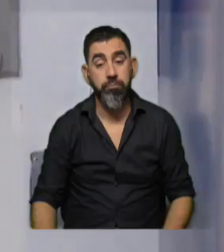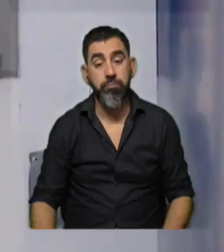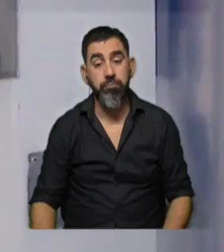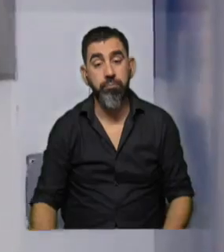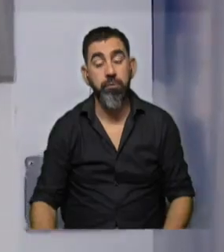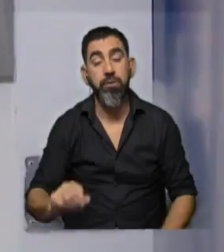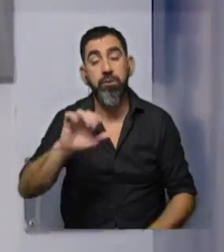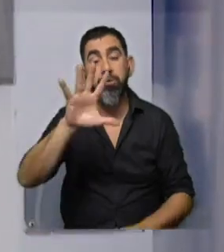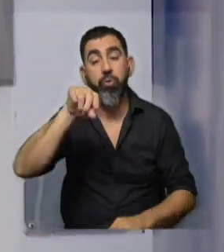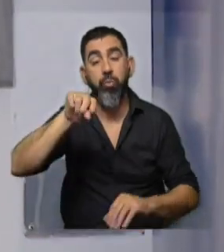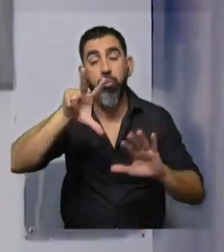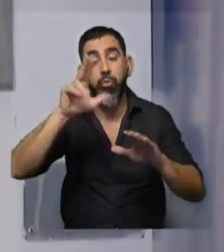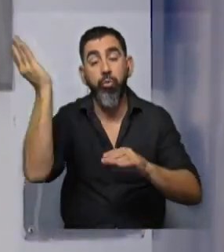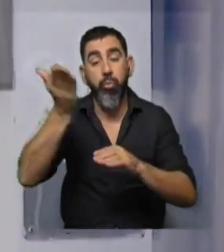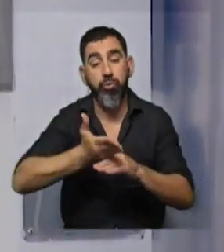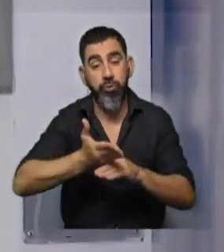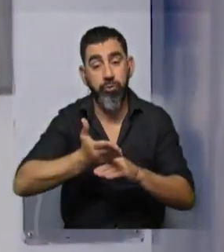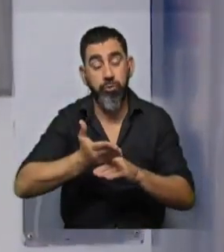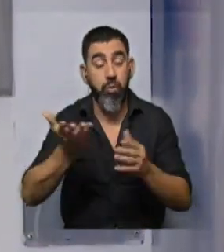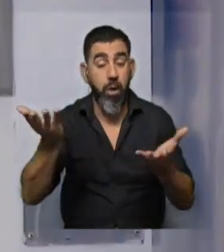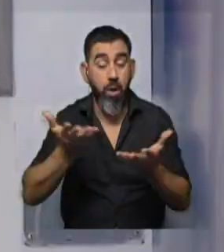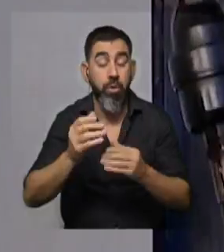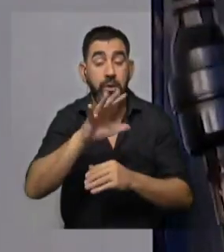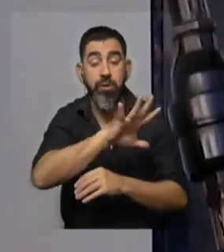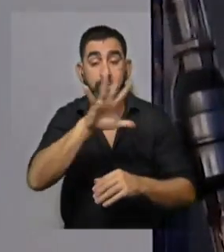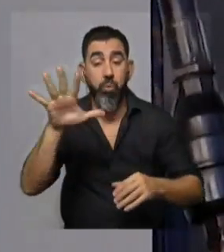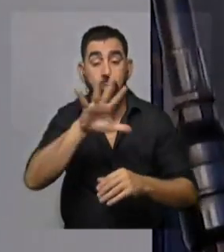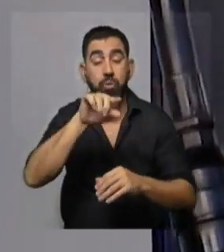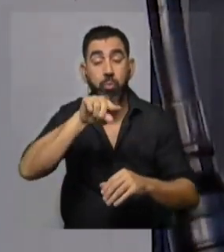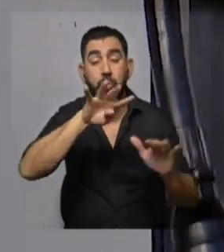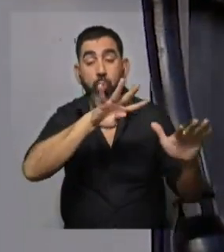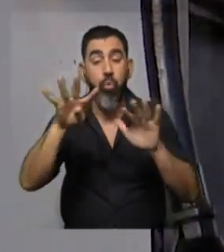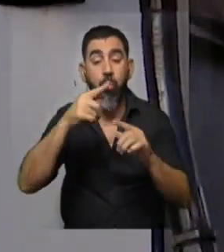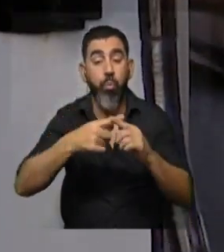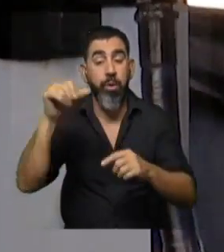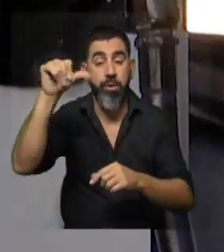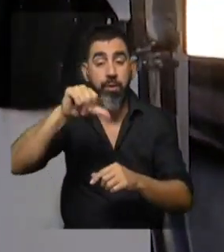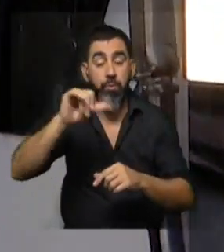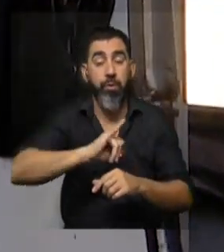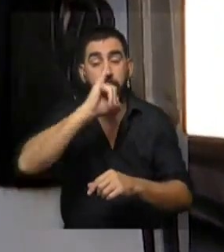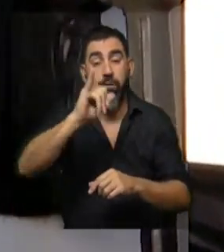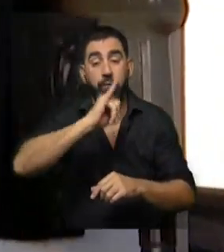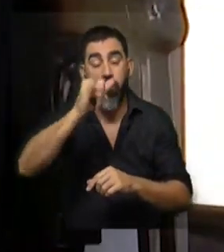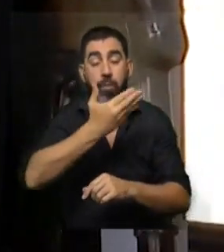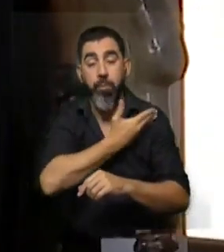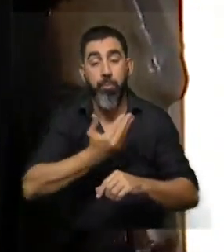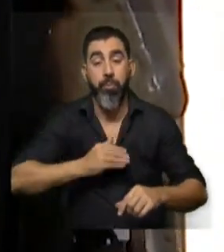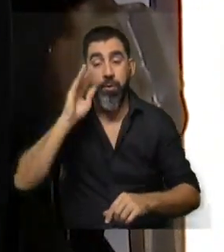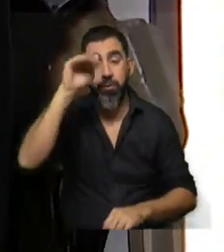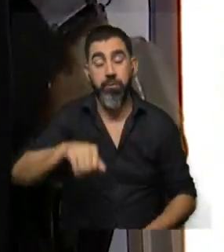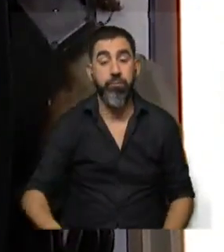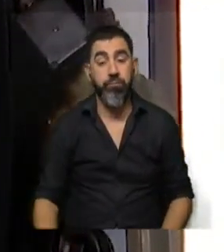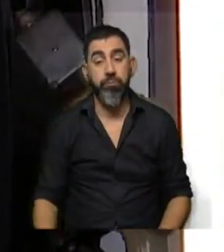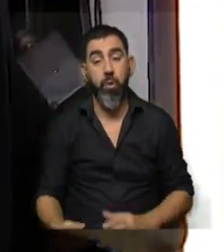aumentará cinco con ocho por ciento y pasará a costar 55 con 99 pesos por litro según informó esto presidencia de la República